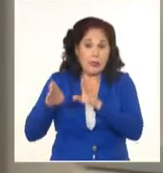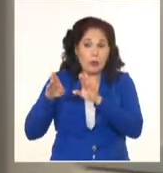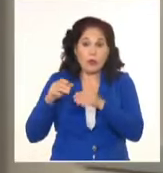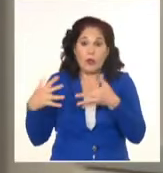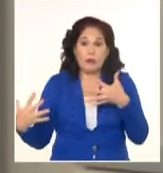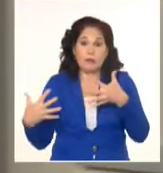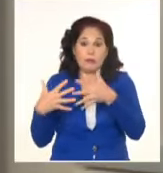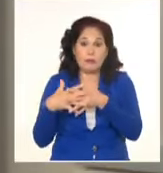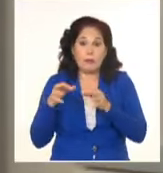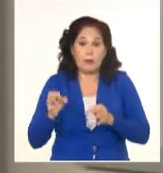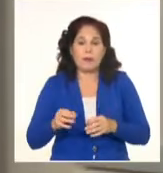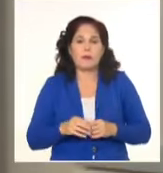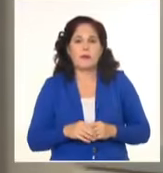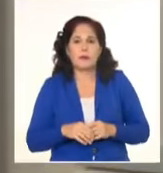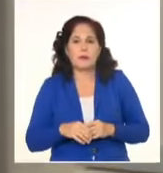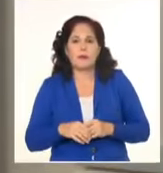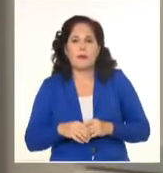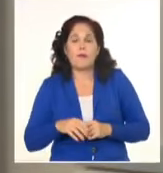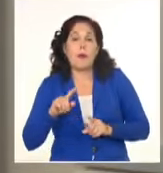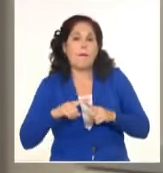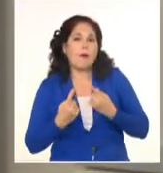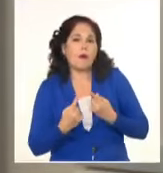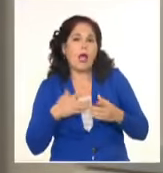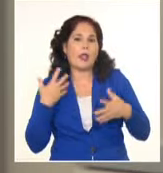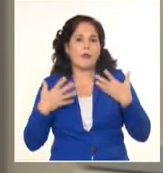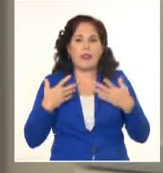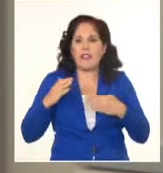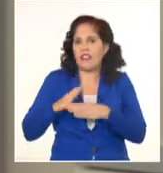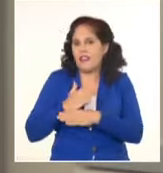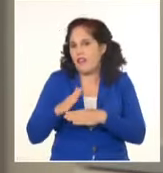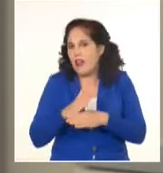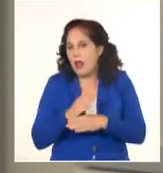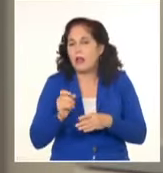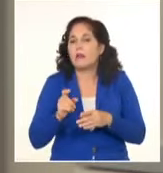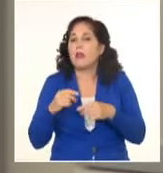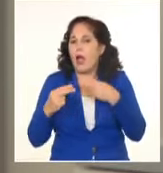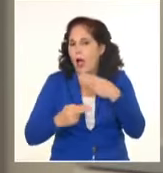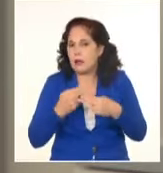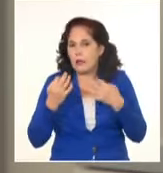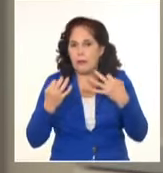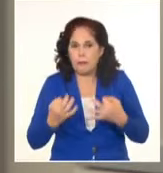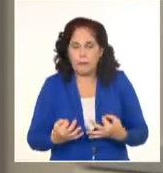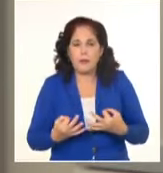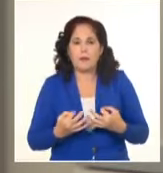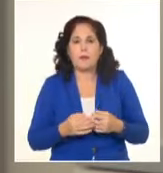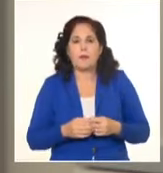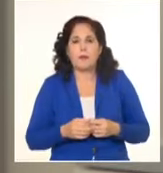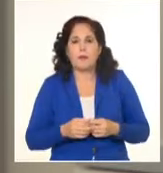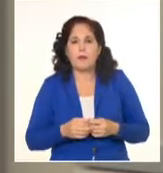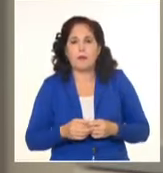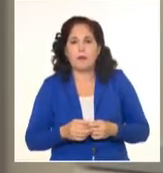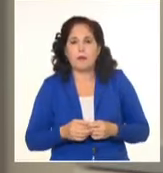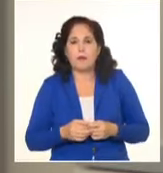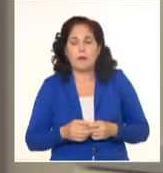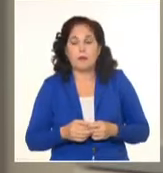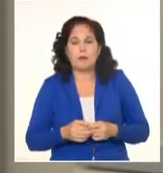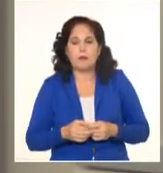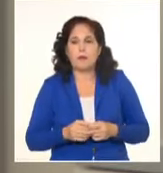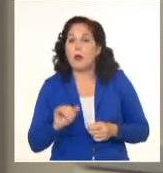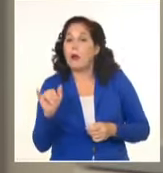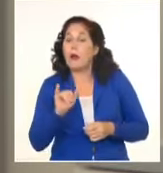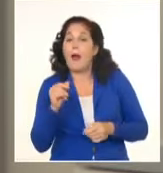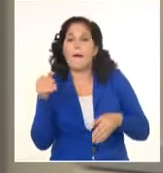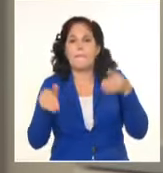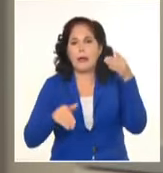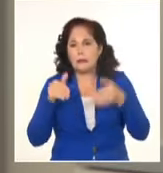por sus funciones rectoras, otras porque tienen actividades que ejercen estos actores y que, por tanto, solo la